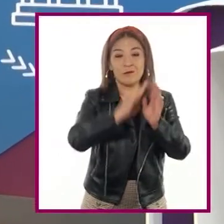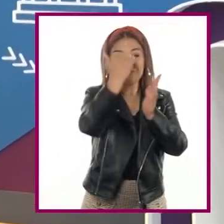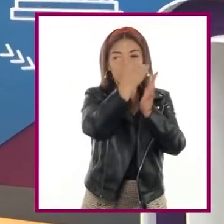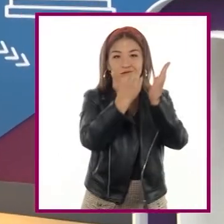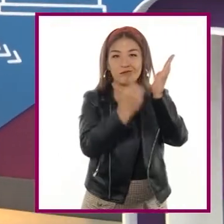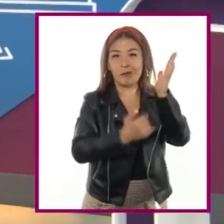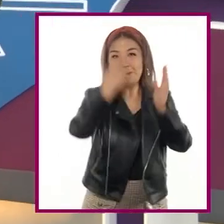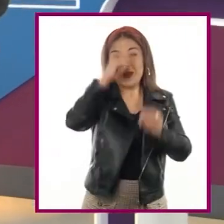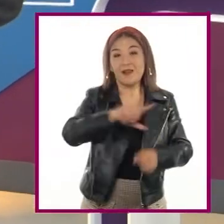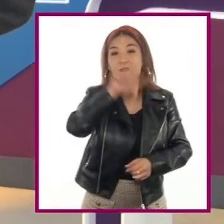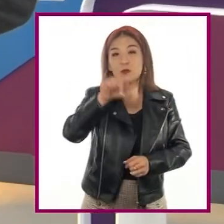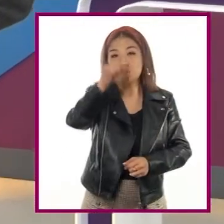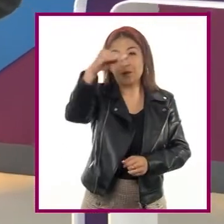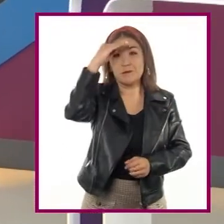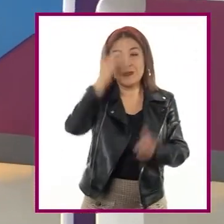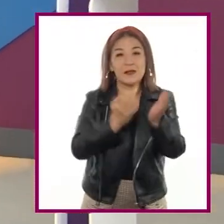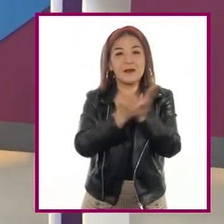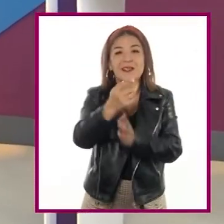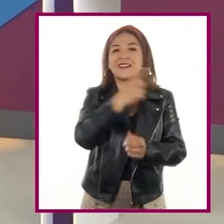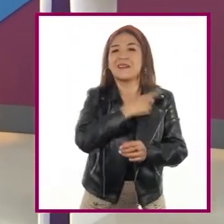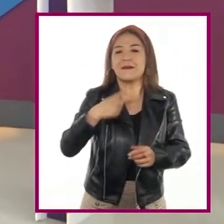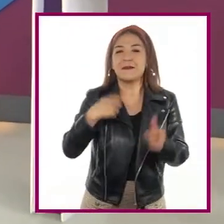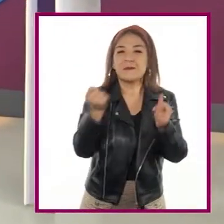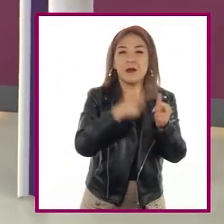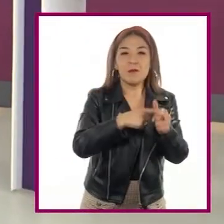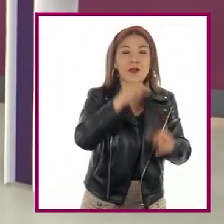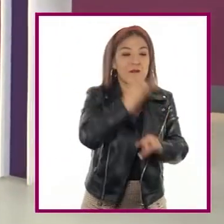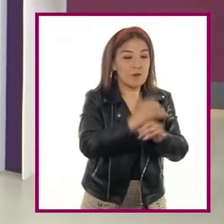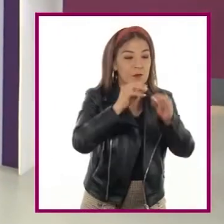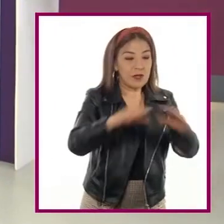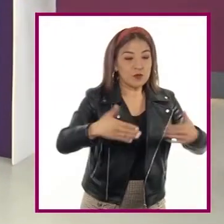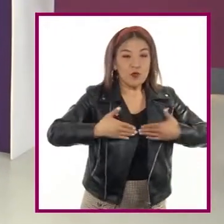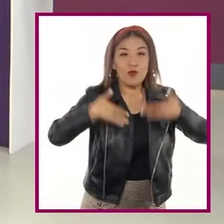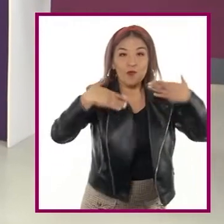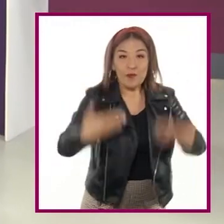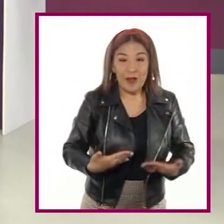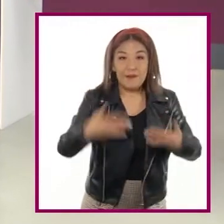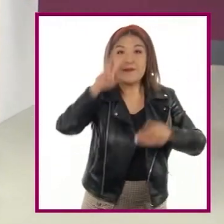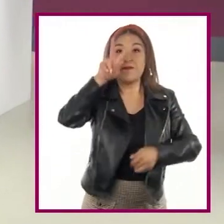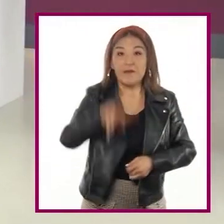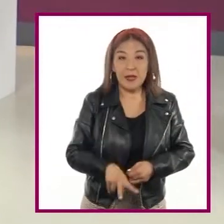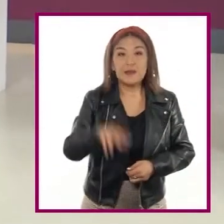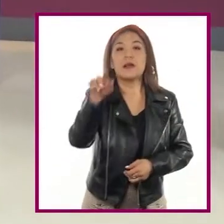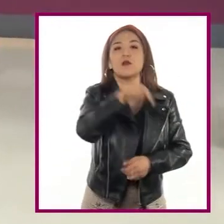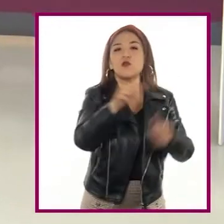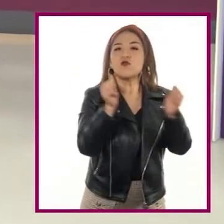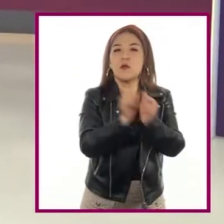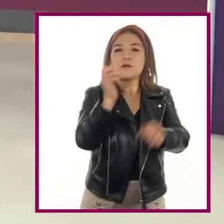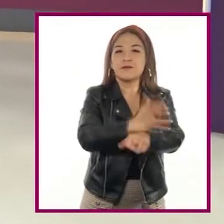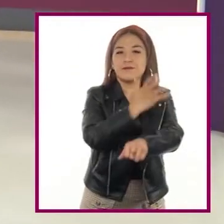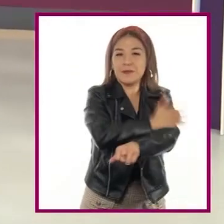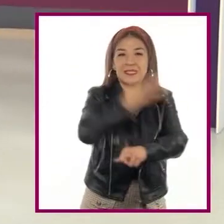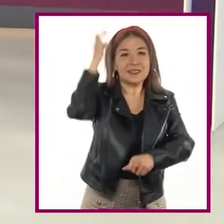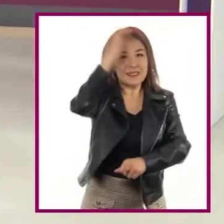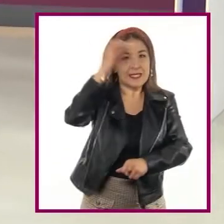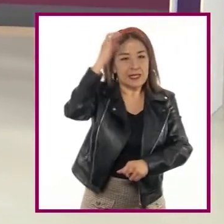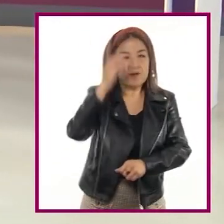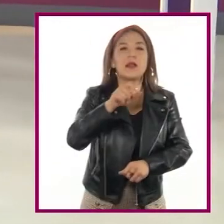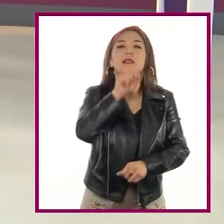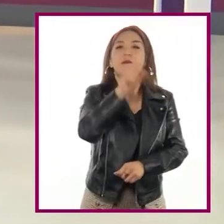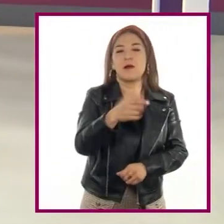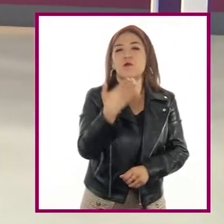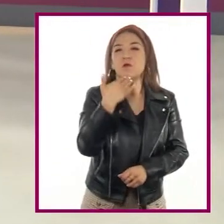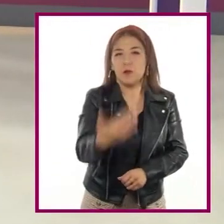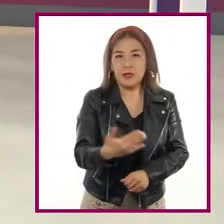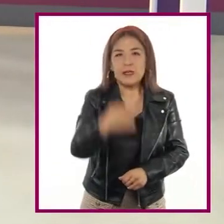deben estar acompañados por información confiable, verídica, en ocasiones científica e idealmente oportuna, ya que la